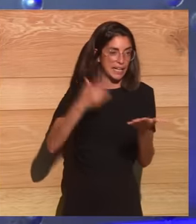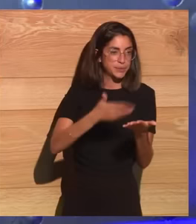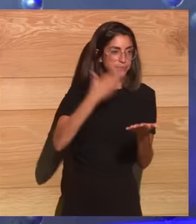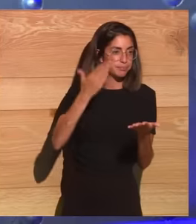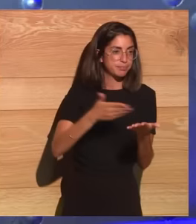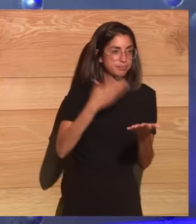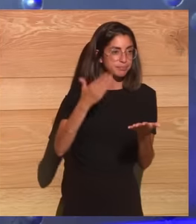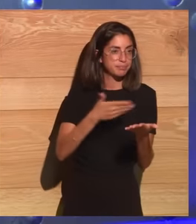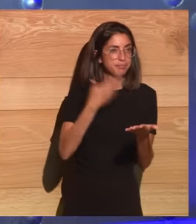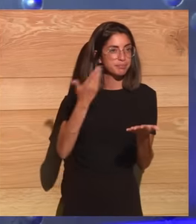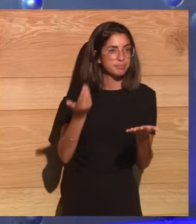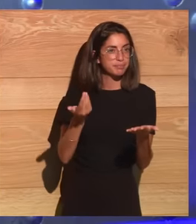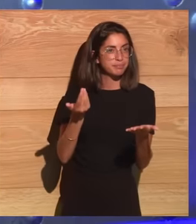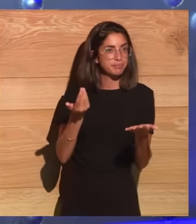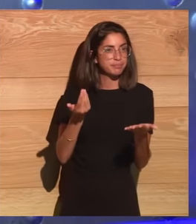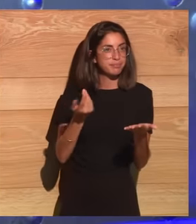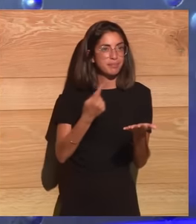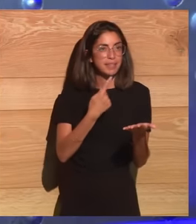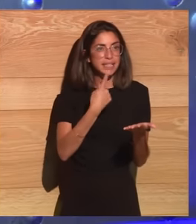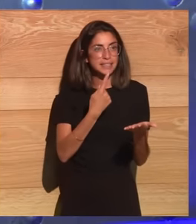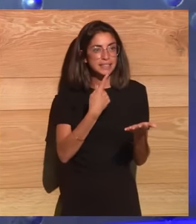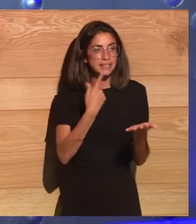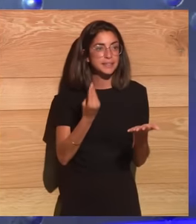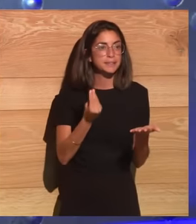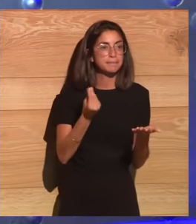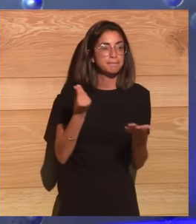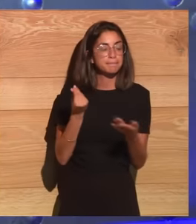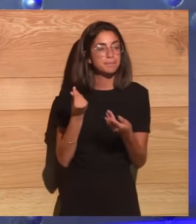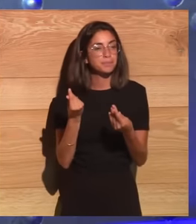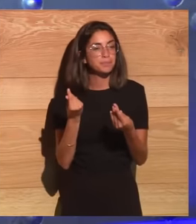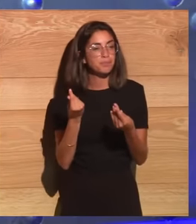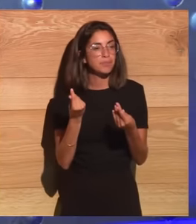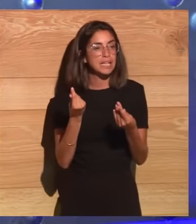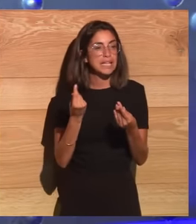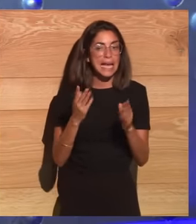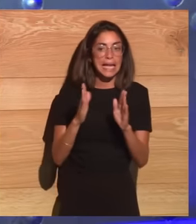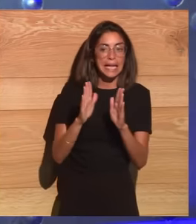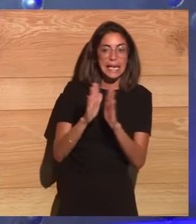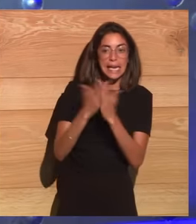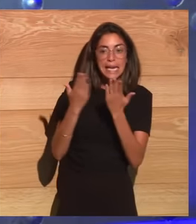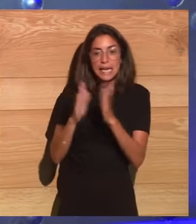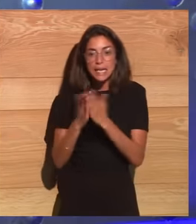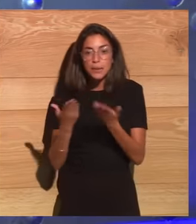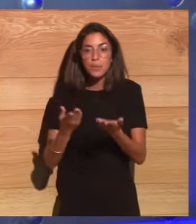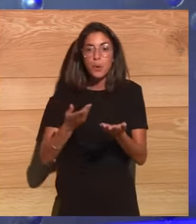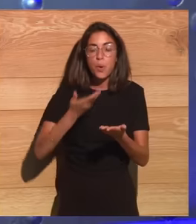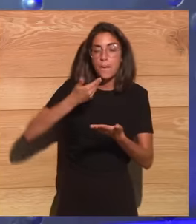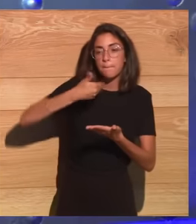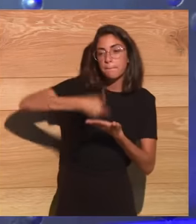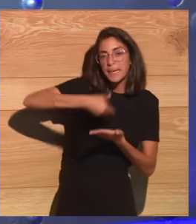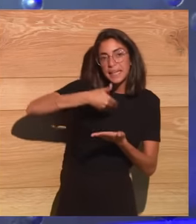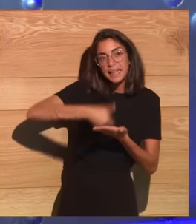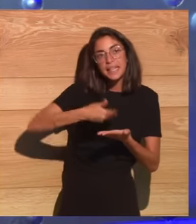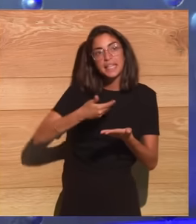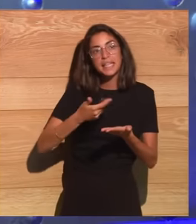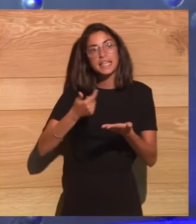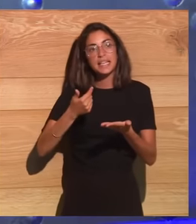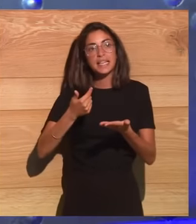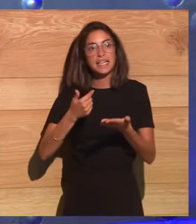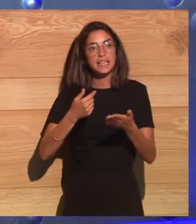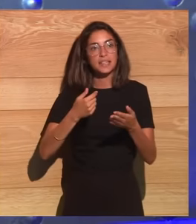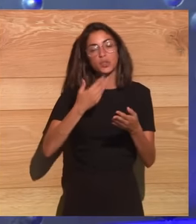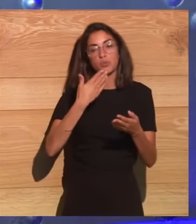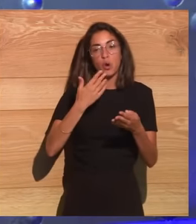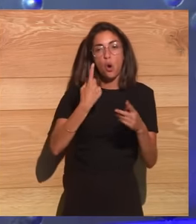dice que sobre la génesis del libro, que le pidieron un libro, que fuera una especie de, que fueran listas